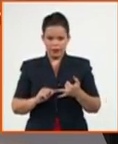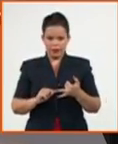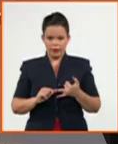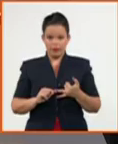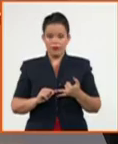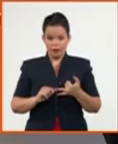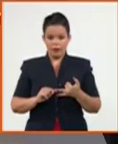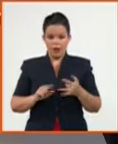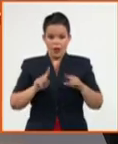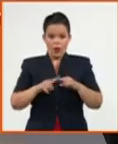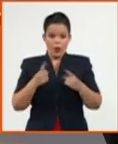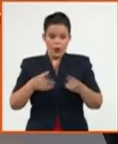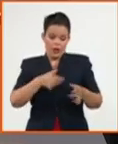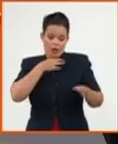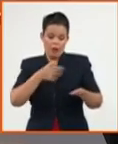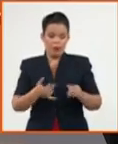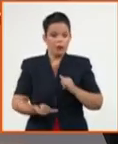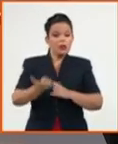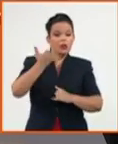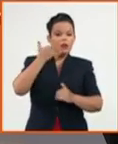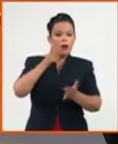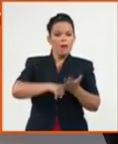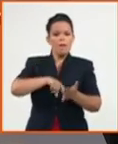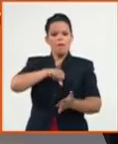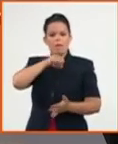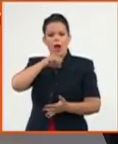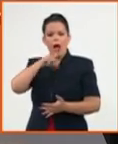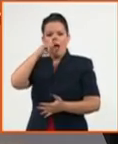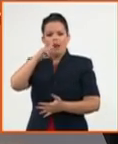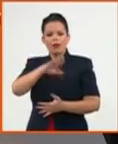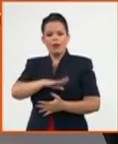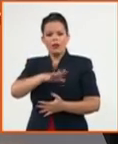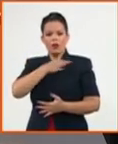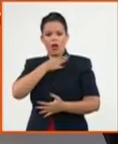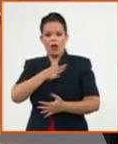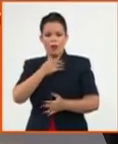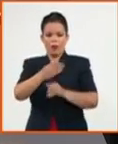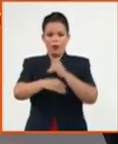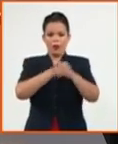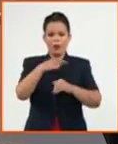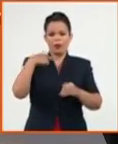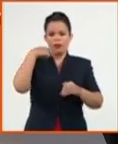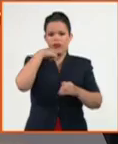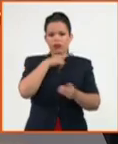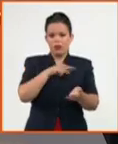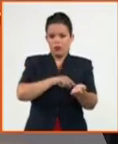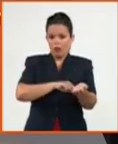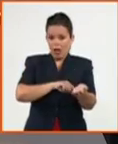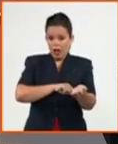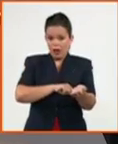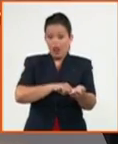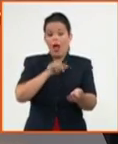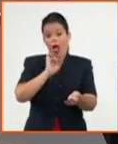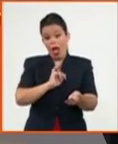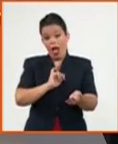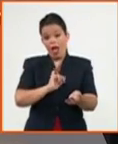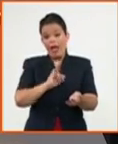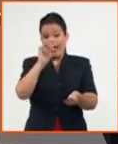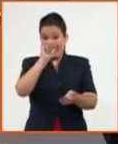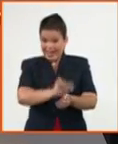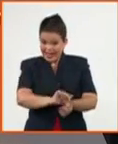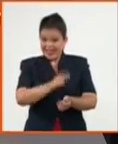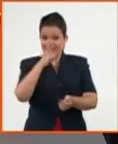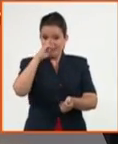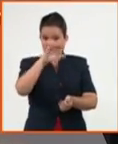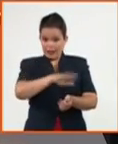de los padres de un niño con una afección hematológica específicamente y bueno los niños que están en ese momento recibiendo tratamiento